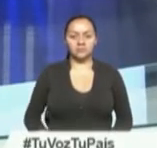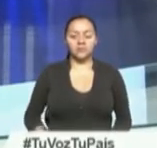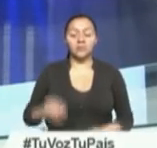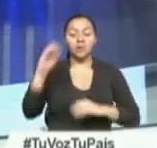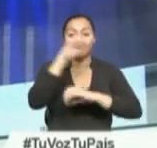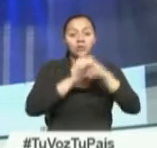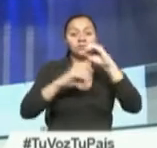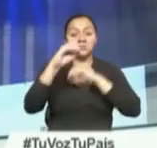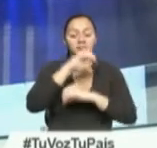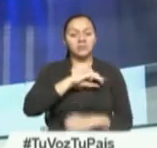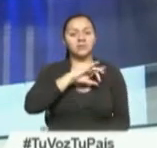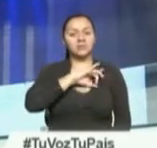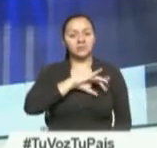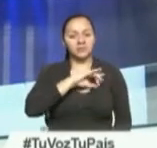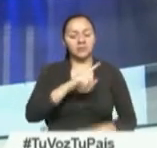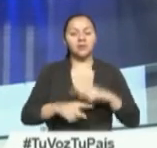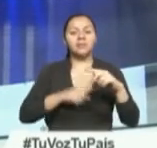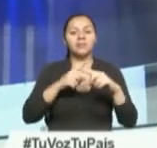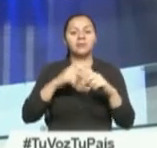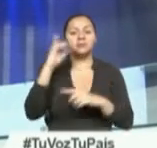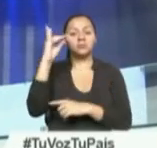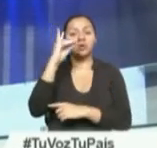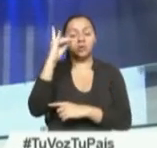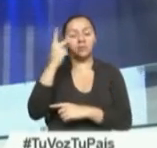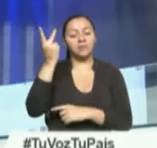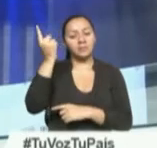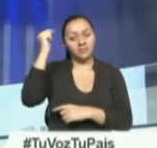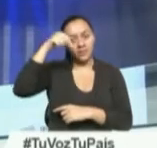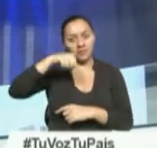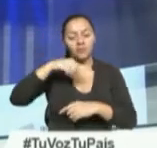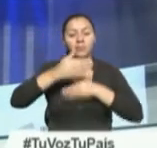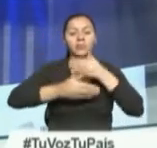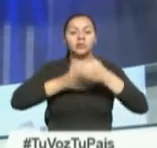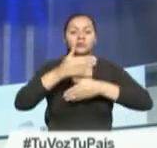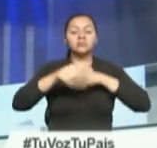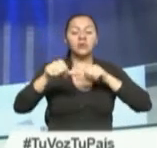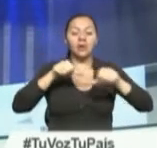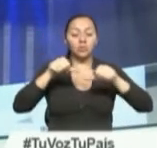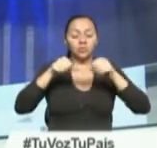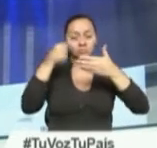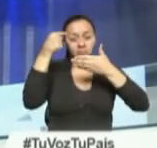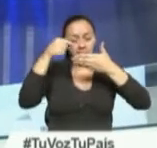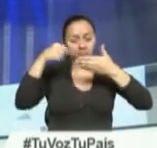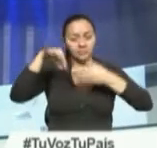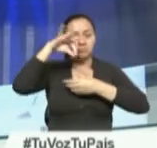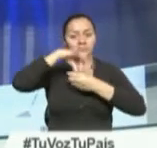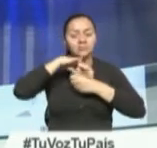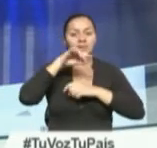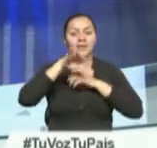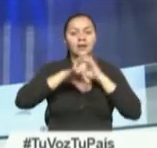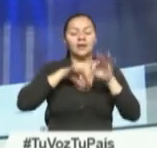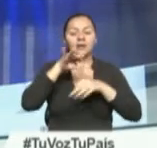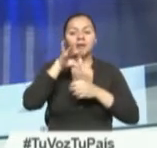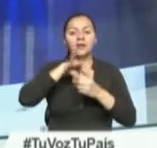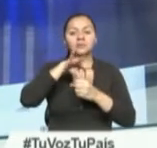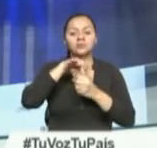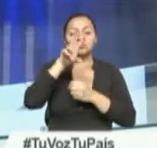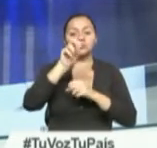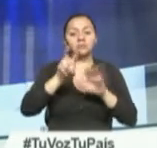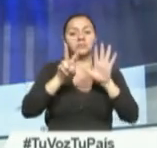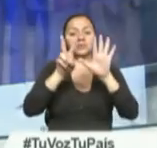Observadores de Chile y Bolivia estarán presentes en el proceso de auditoría del sistema de escrutinio de las elecciones generales de